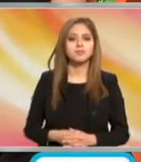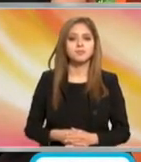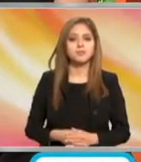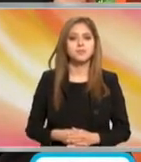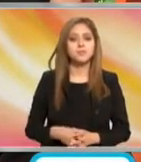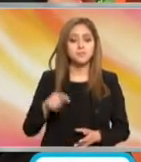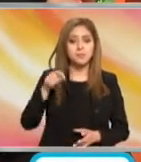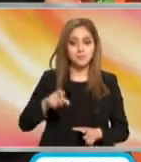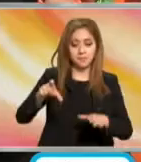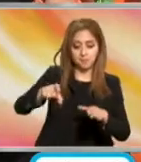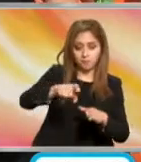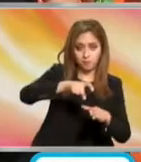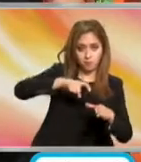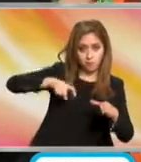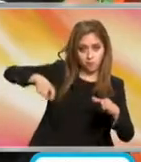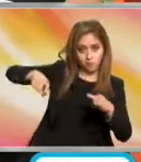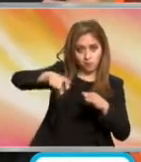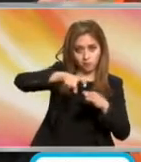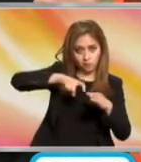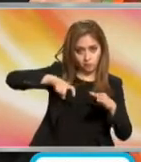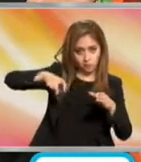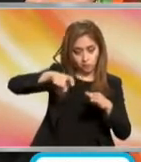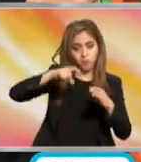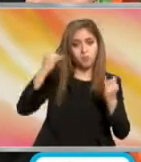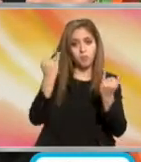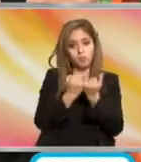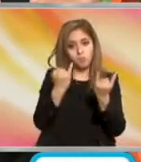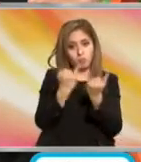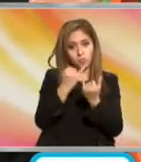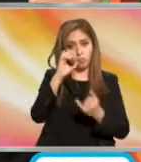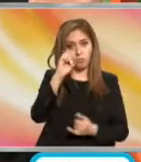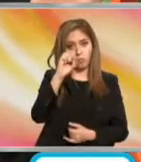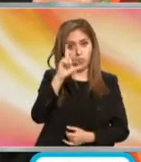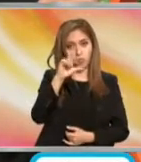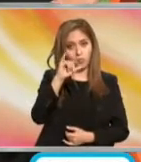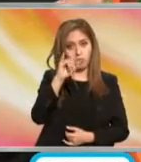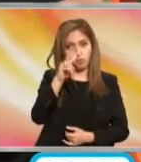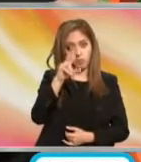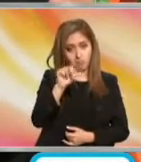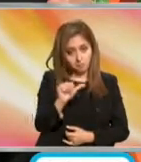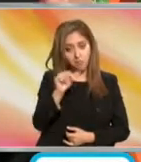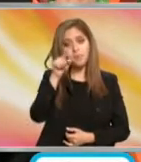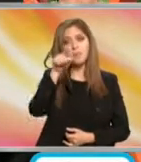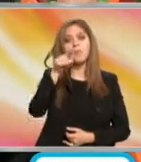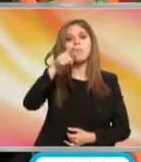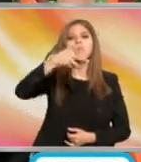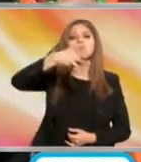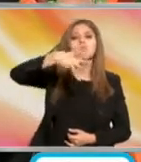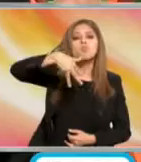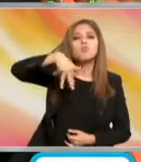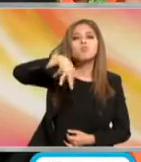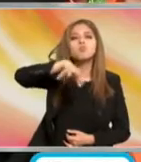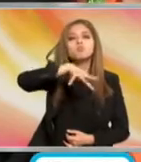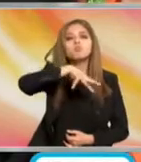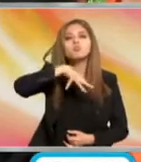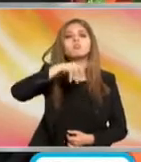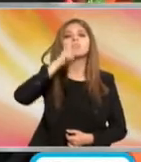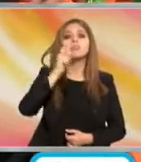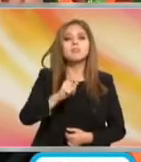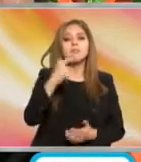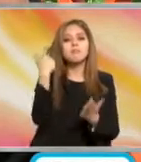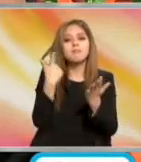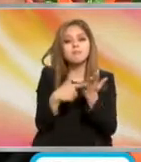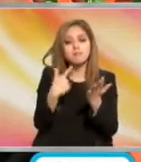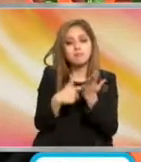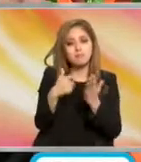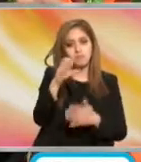nuestro spray antiadherente, o en este caso con aceite de oliva, recuerden, siempre busquen como que mejor calidad de aceites. El